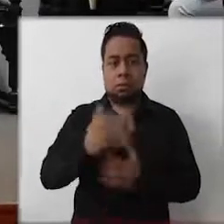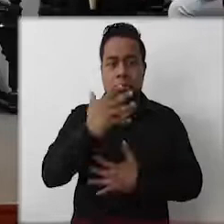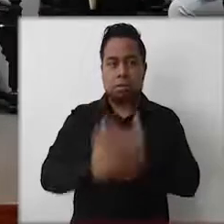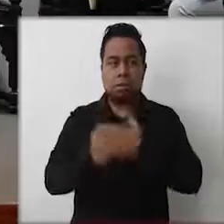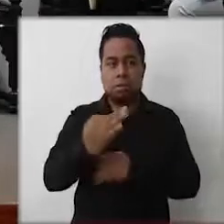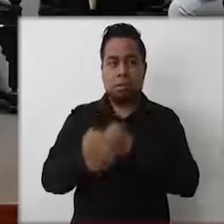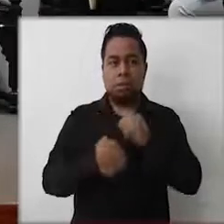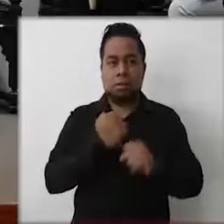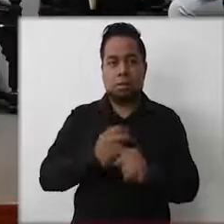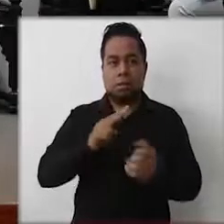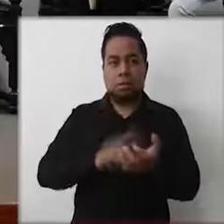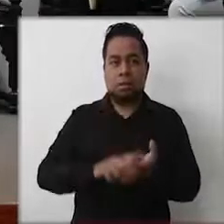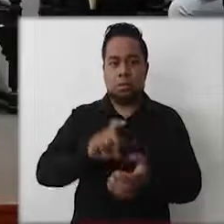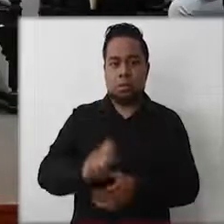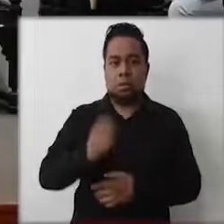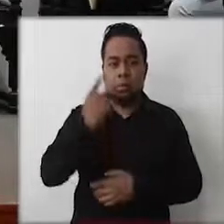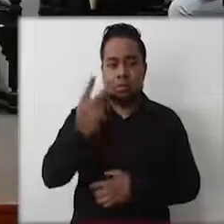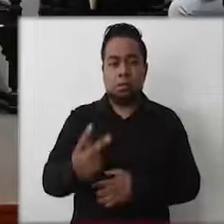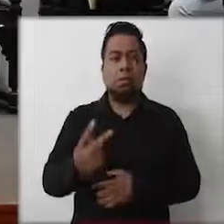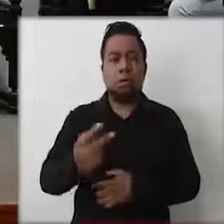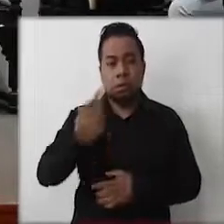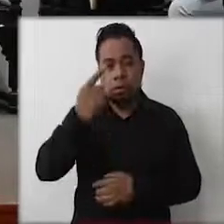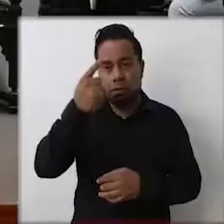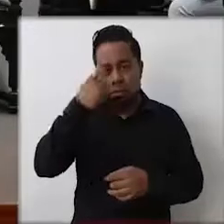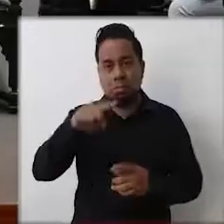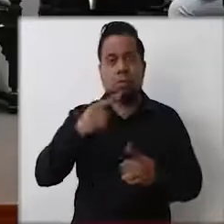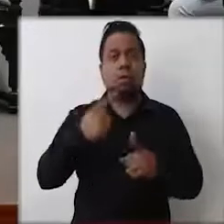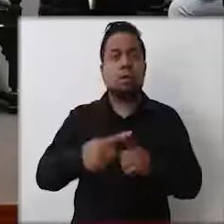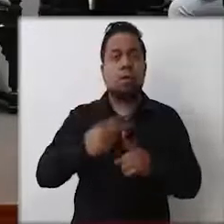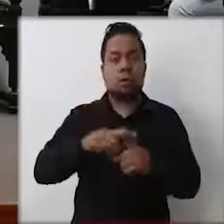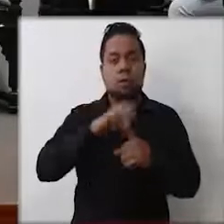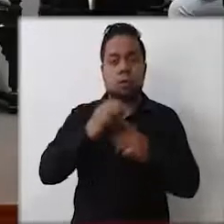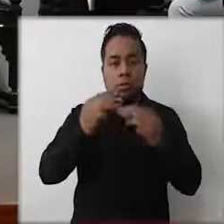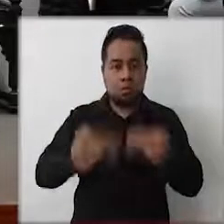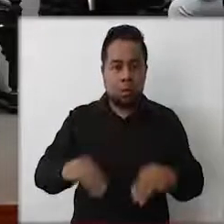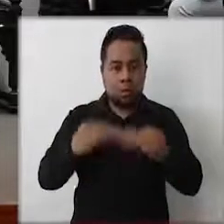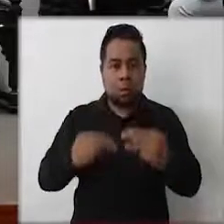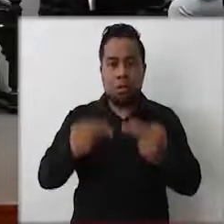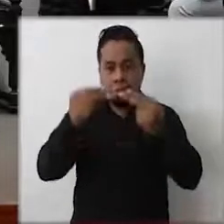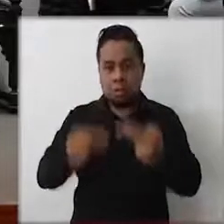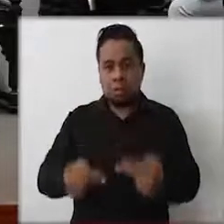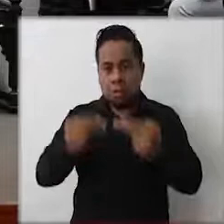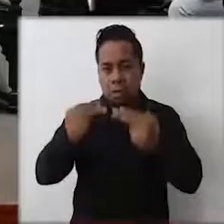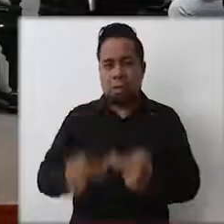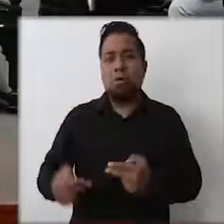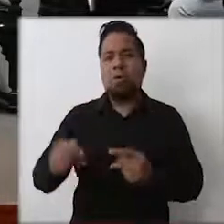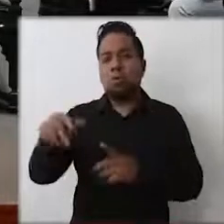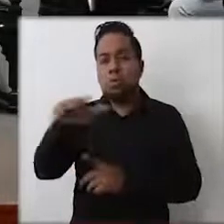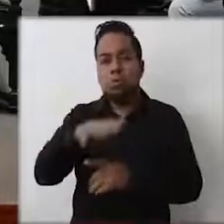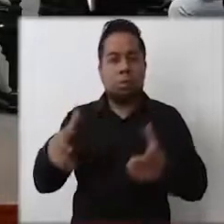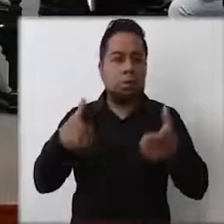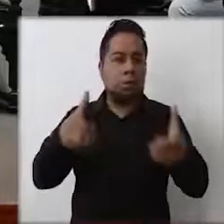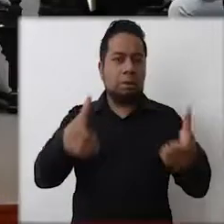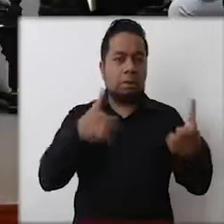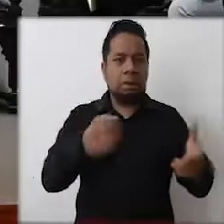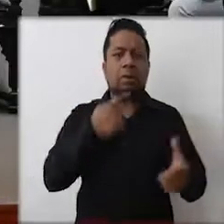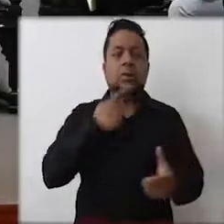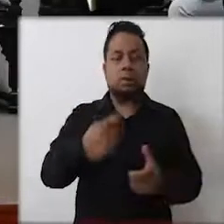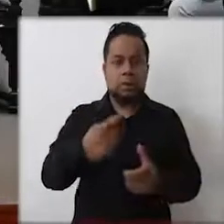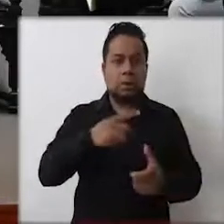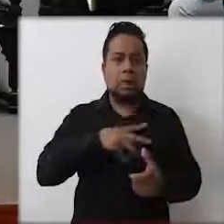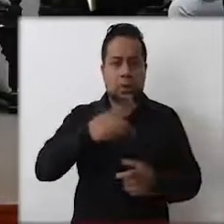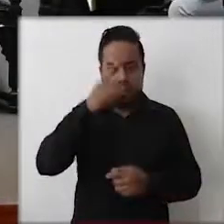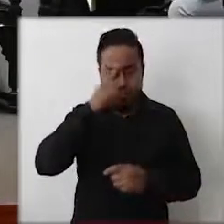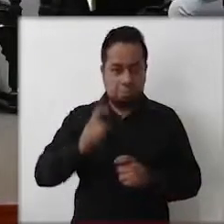y venta de alimentos en la calle Luna y Francisco Márquez, barrio del Exmarquesado, durante los